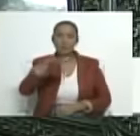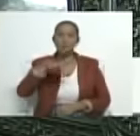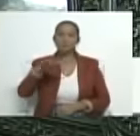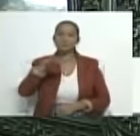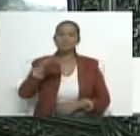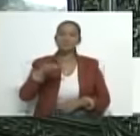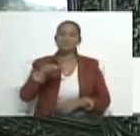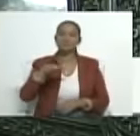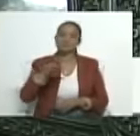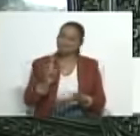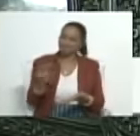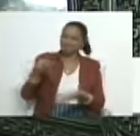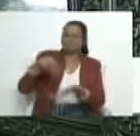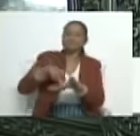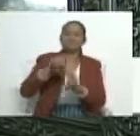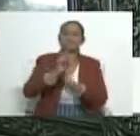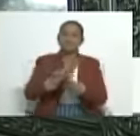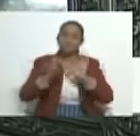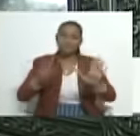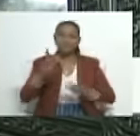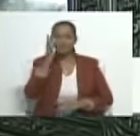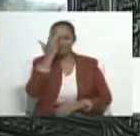aquel 27 de